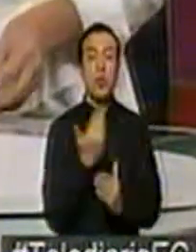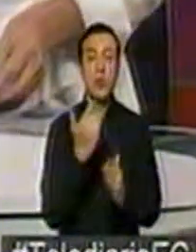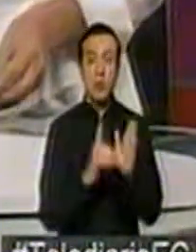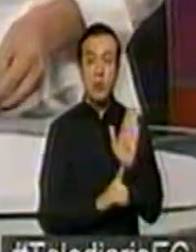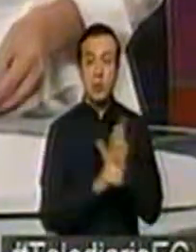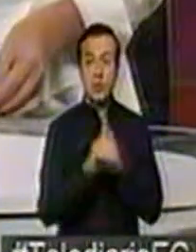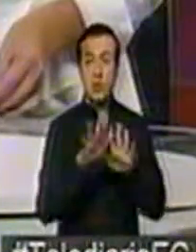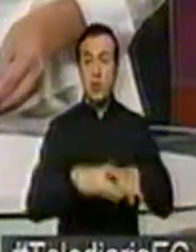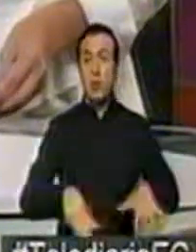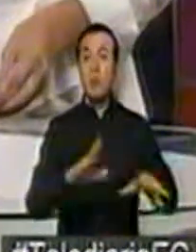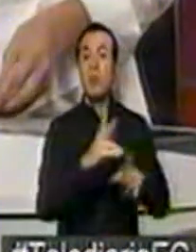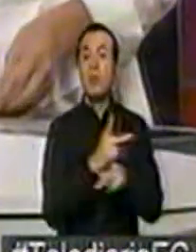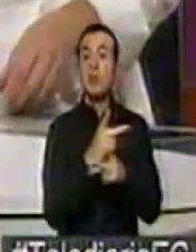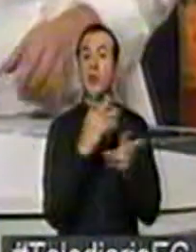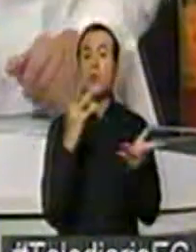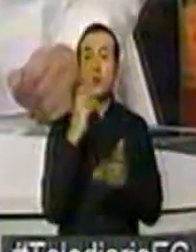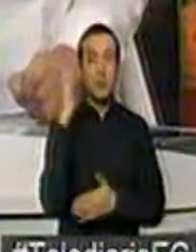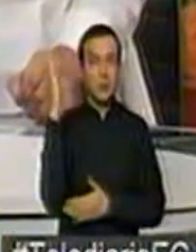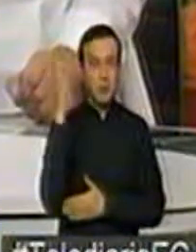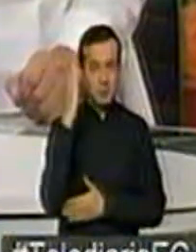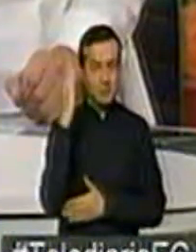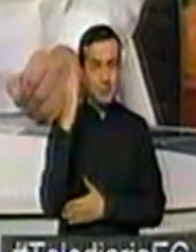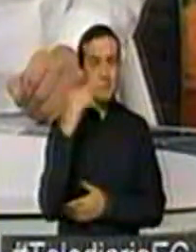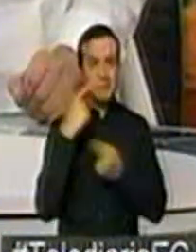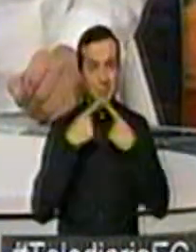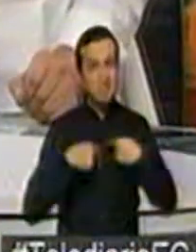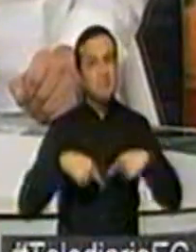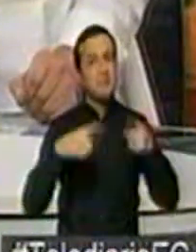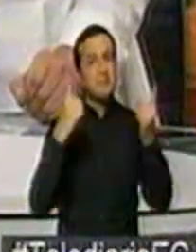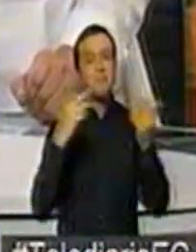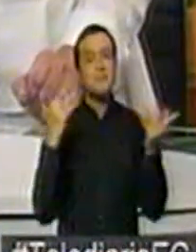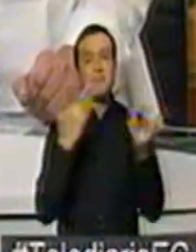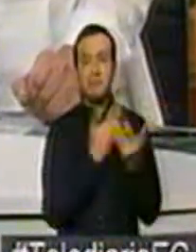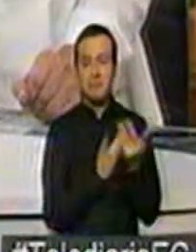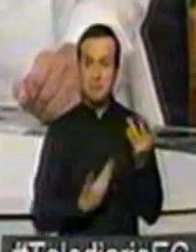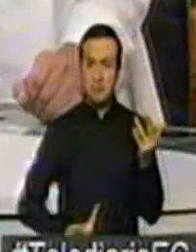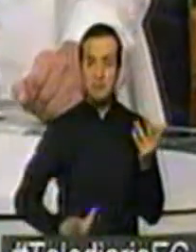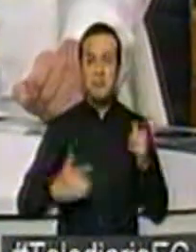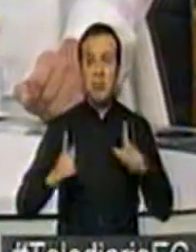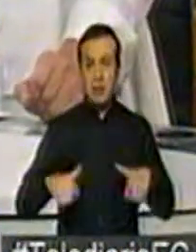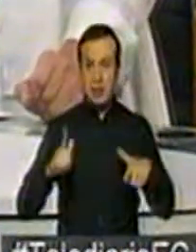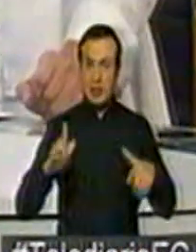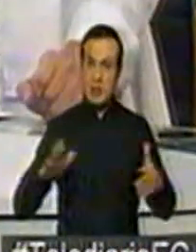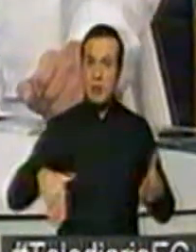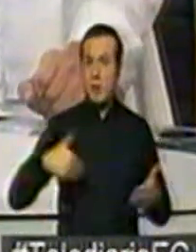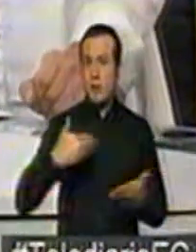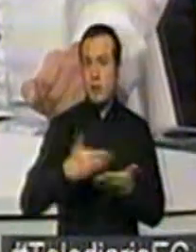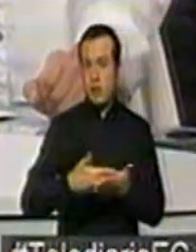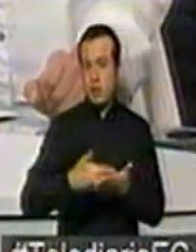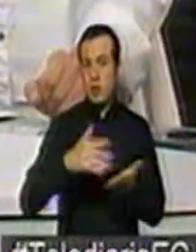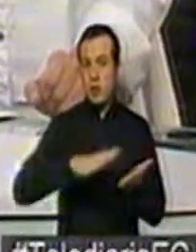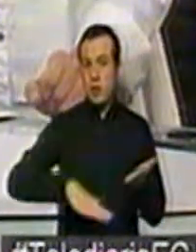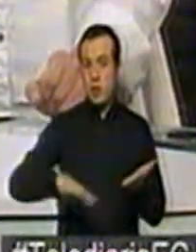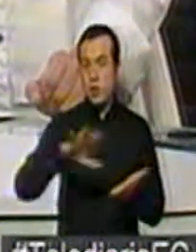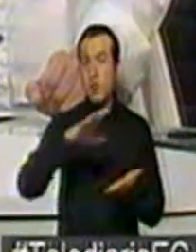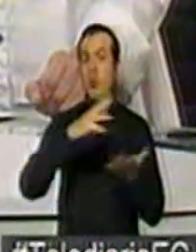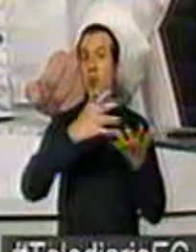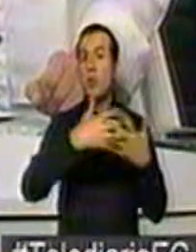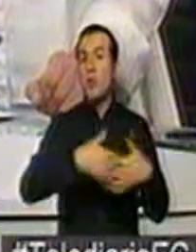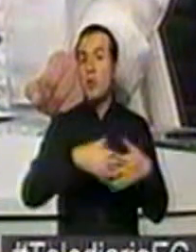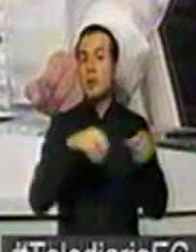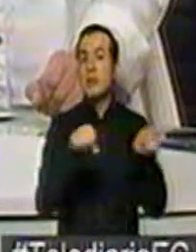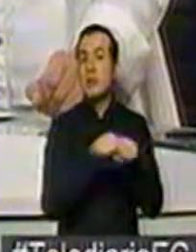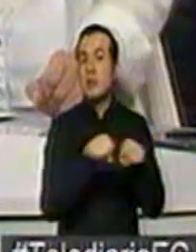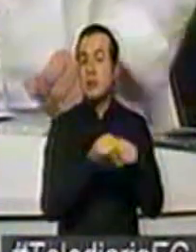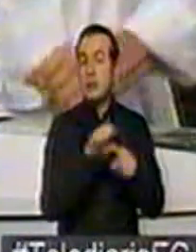desarrollo productivo en Tungurahua. Esto se anunció durante la visita del presidente de la República, Lenín Moreno, a la principal productora de calzado en